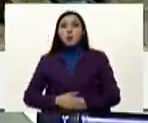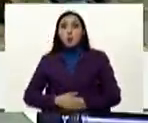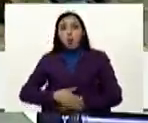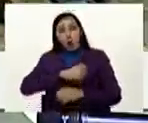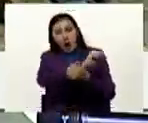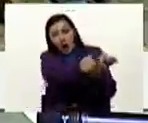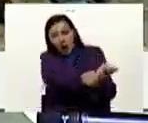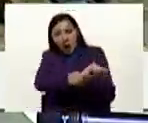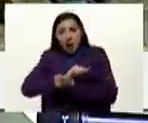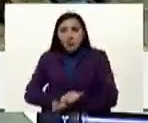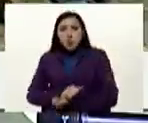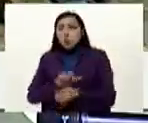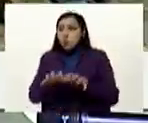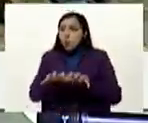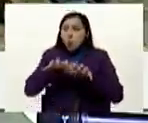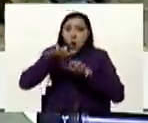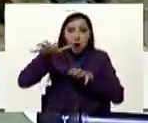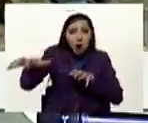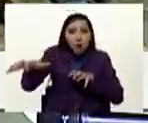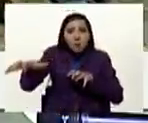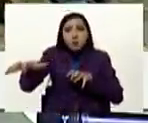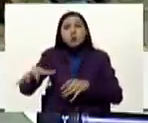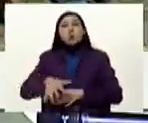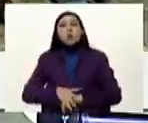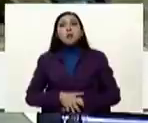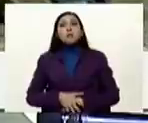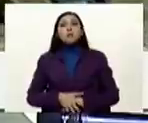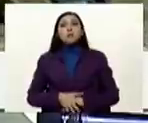esclavizó a millones de